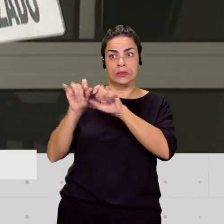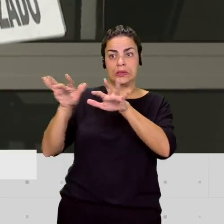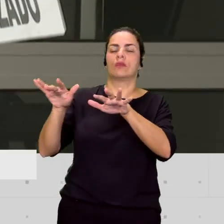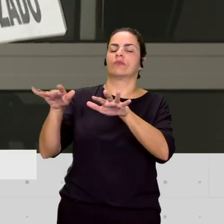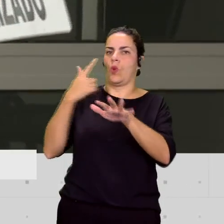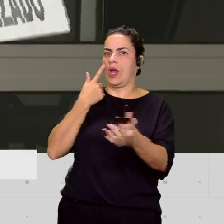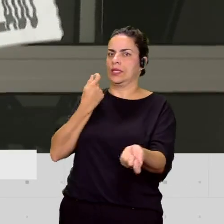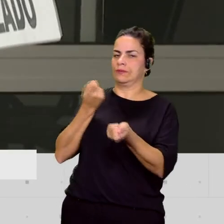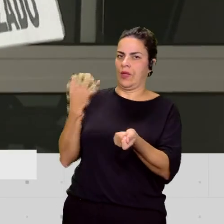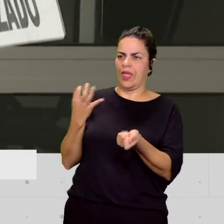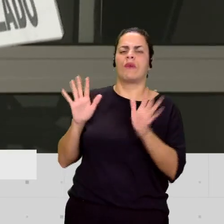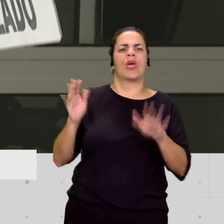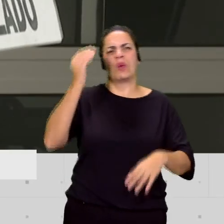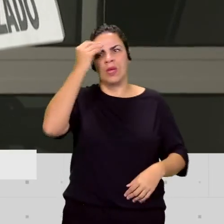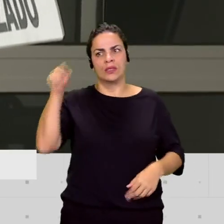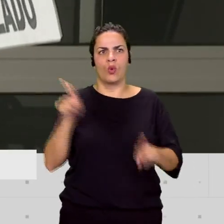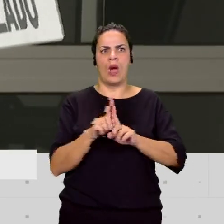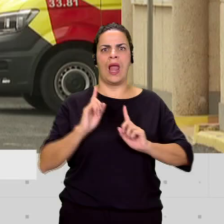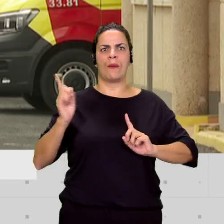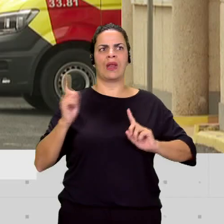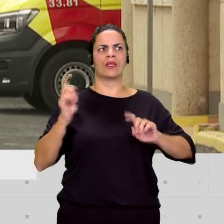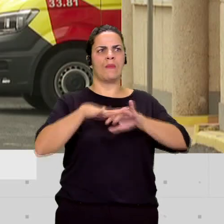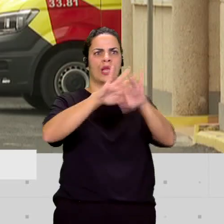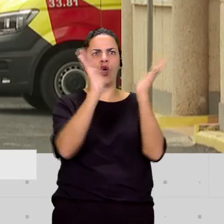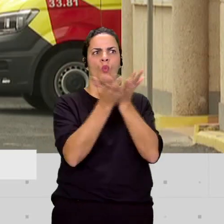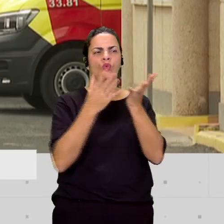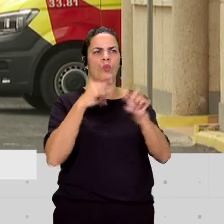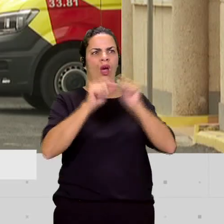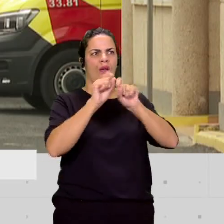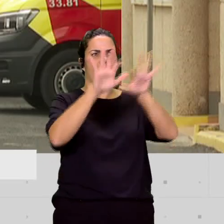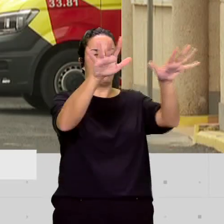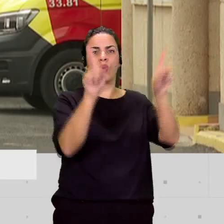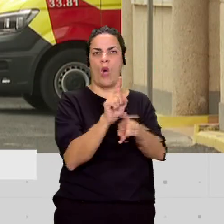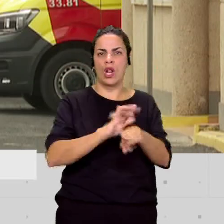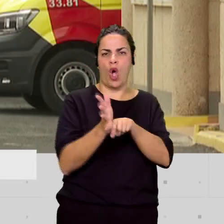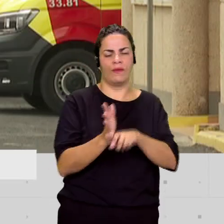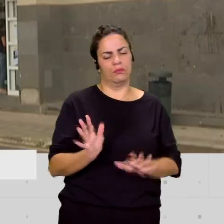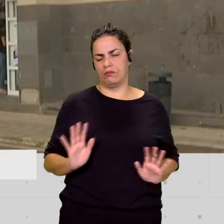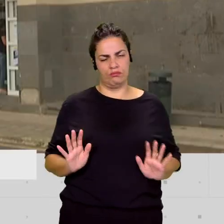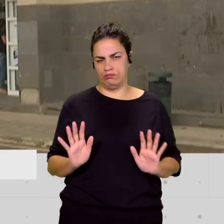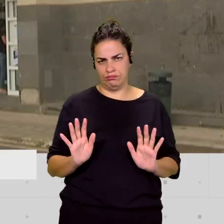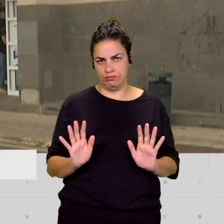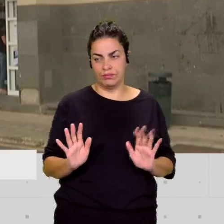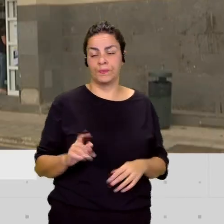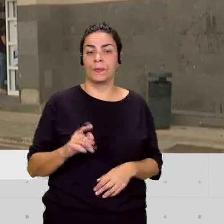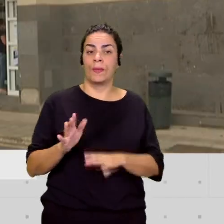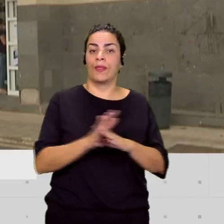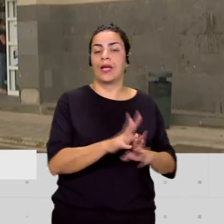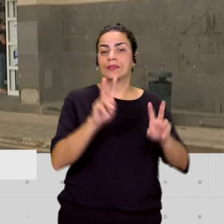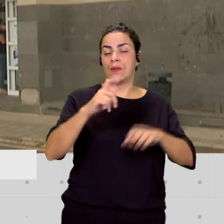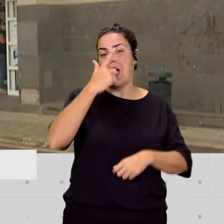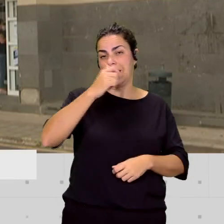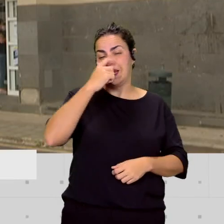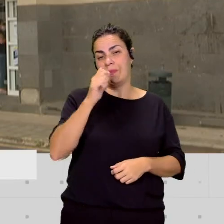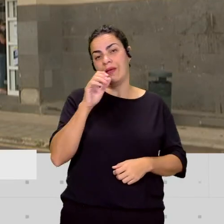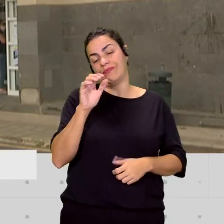insisto, no debemos verlo como una amenaza pandémica como fue la COVID. El tema de la gripe aviar es un tema que